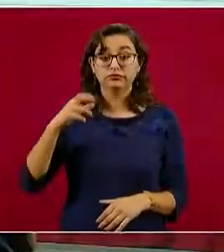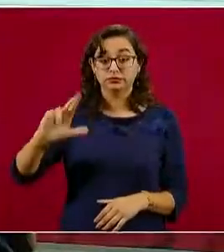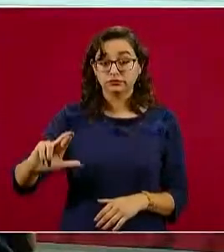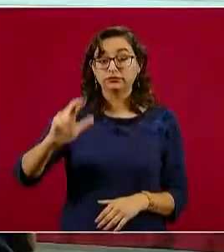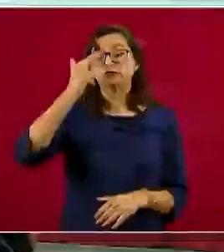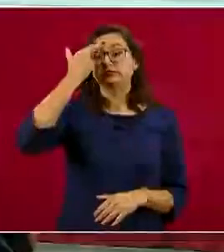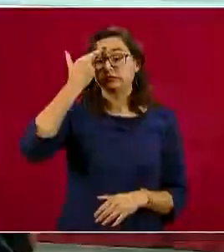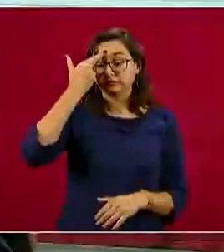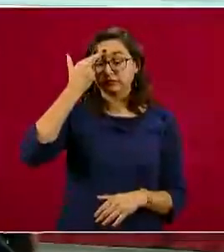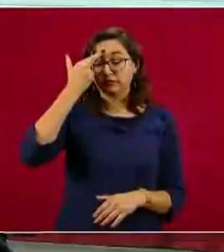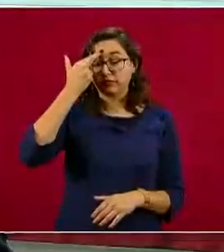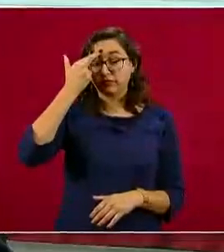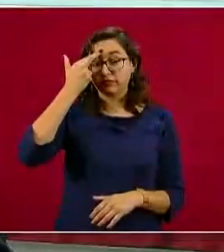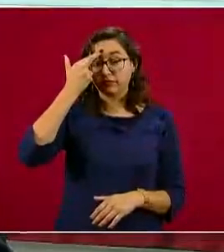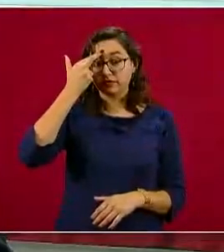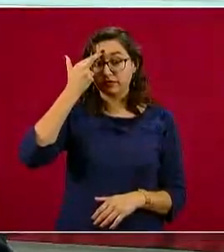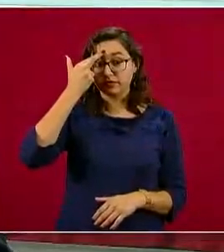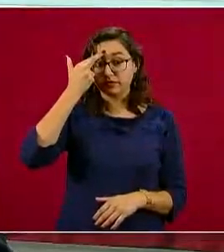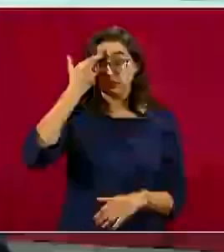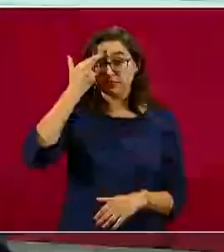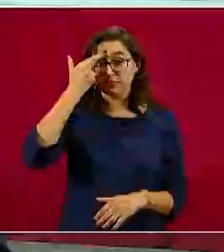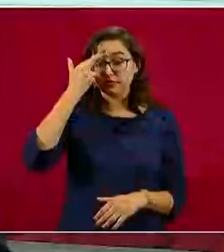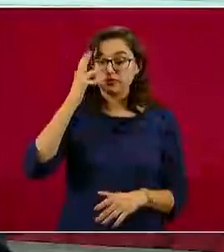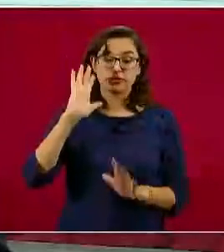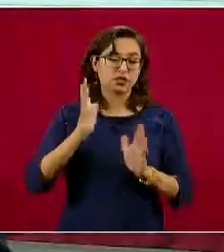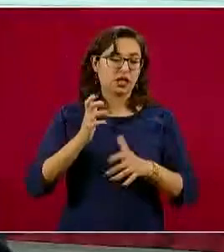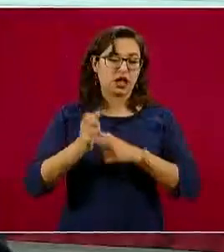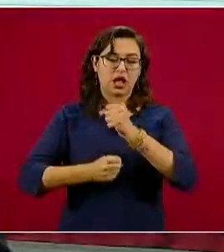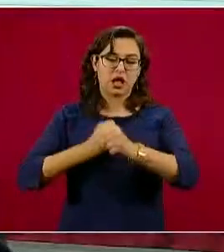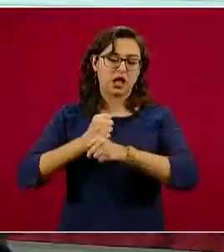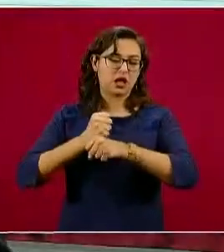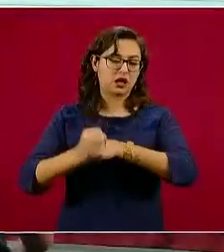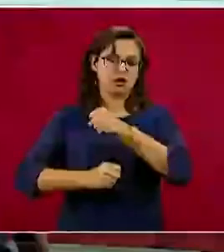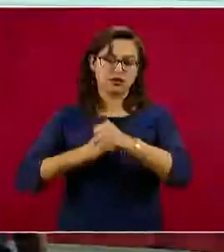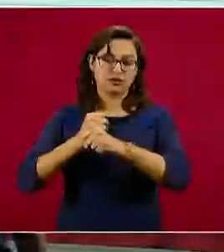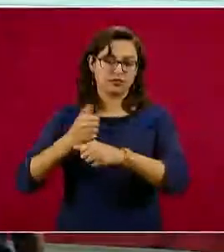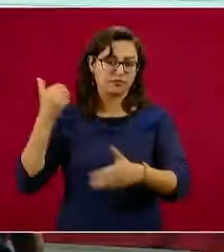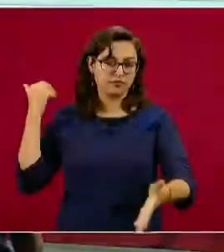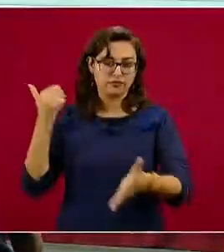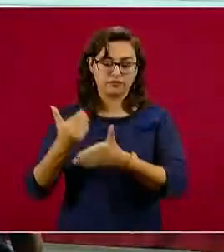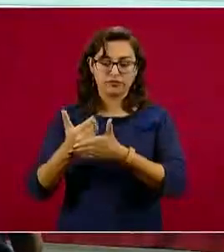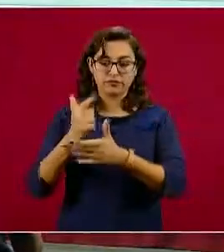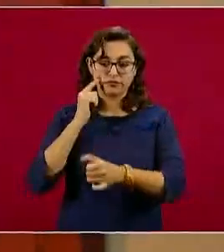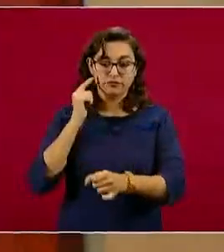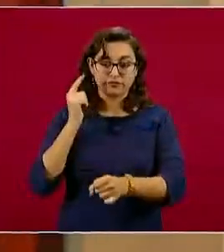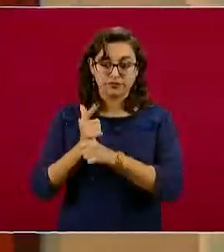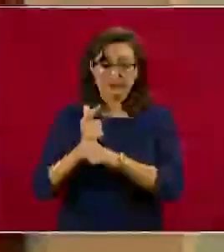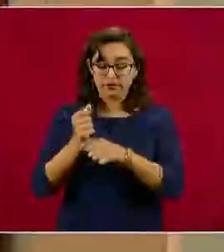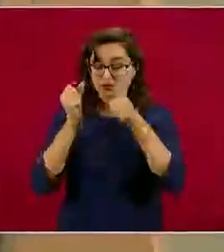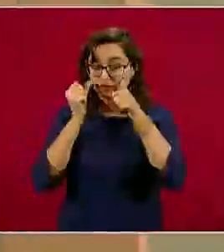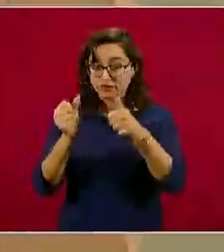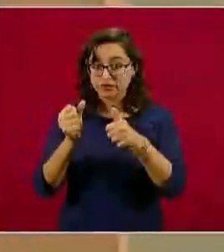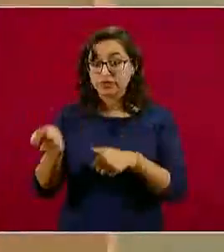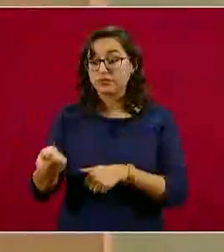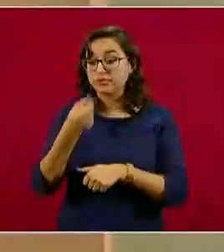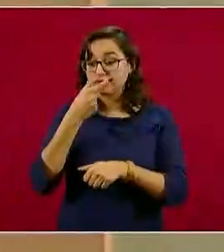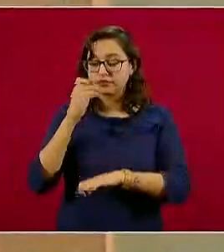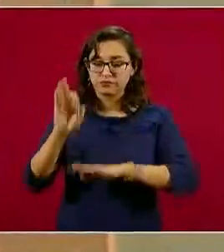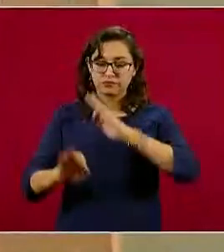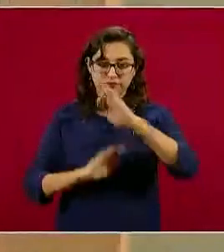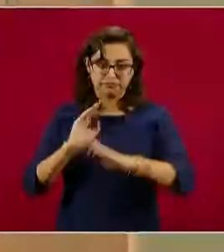Recordar que esto, y también desde ya muchos años, los servicios tanto de detección como de atención, como de tratamiento,